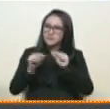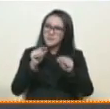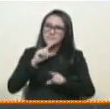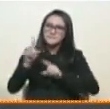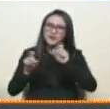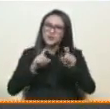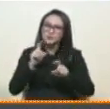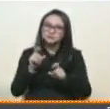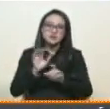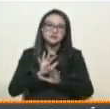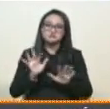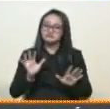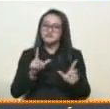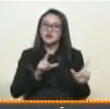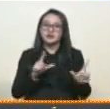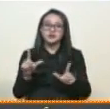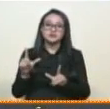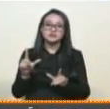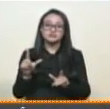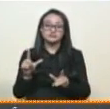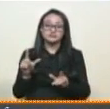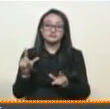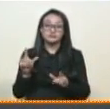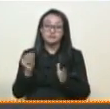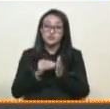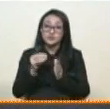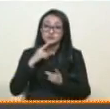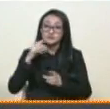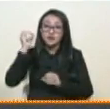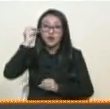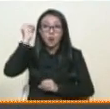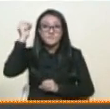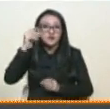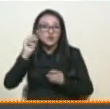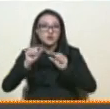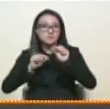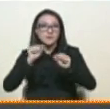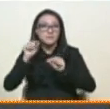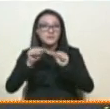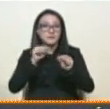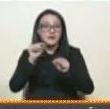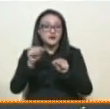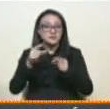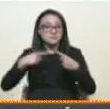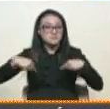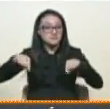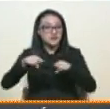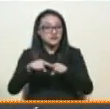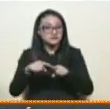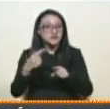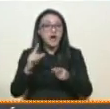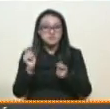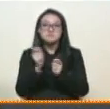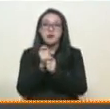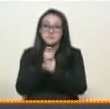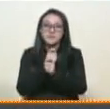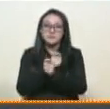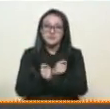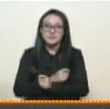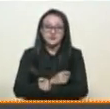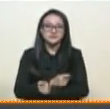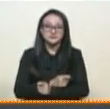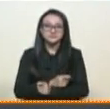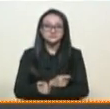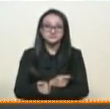sus comentarios y muchas veces los comentarios que han surgido en esas mesas técnicas surgen modificaciones